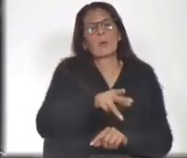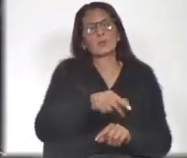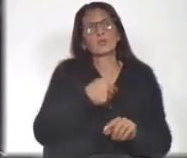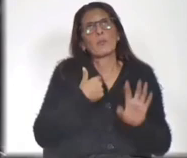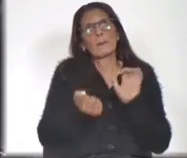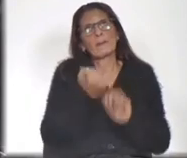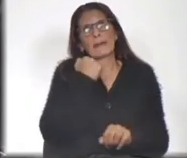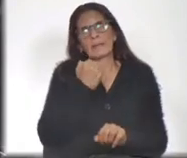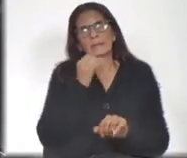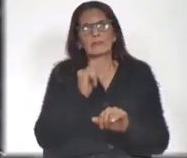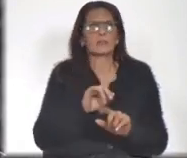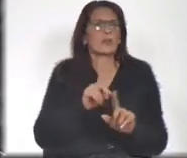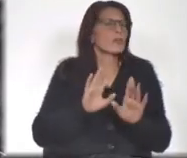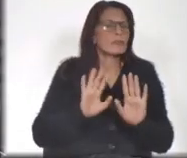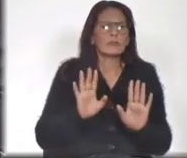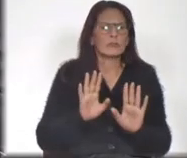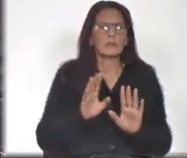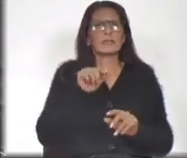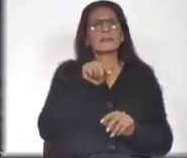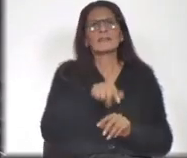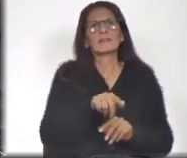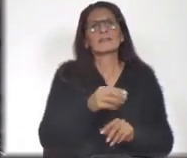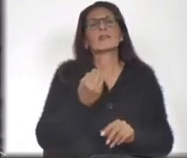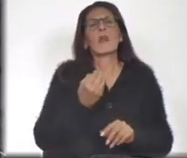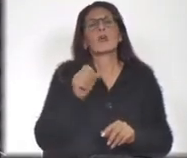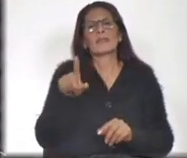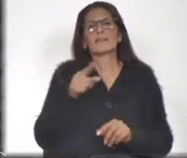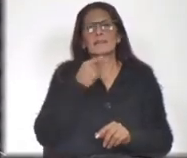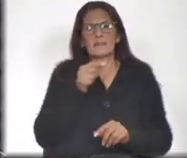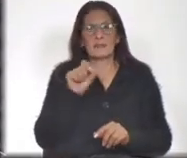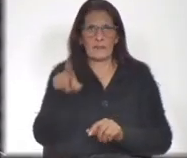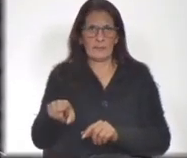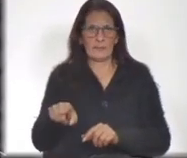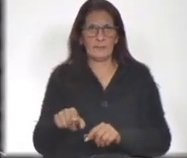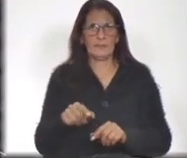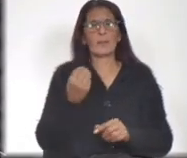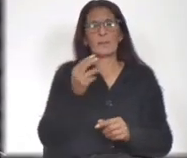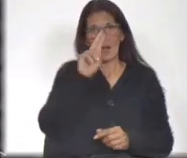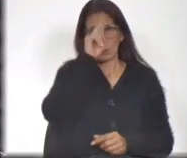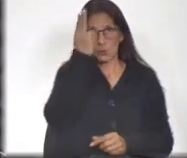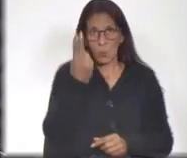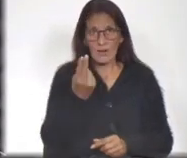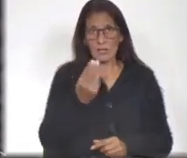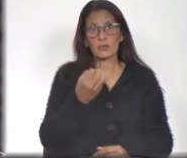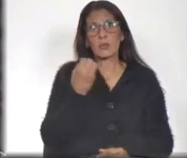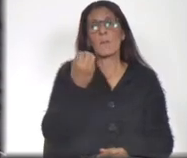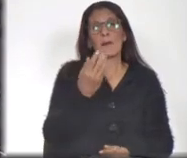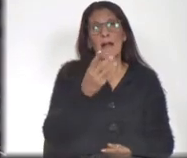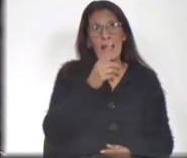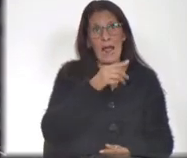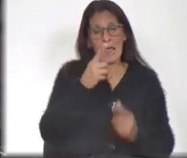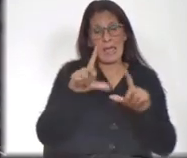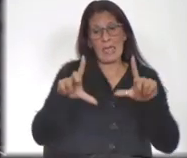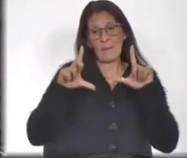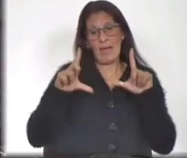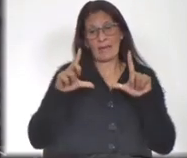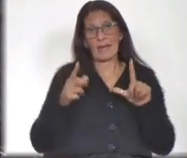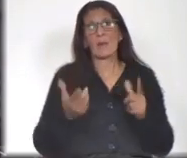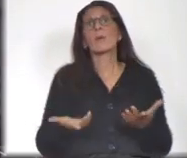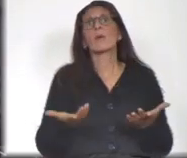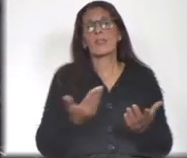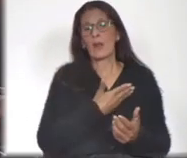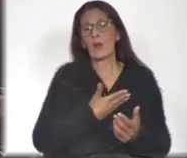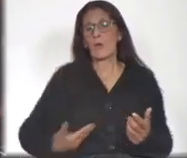arrepiento o no. Es esa manifestación de inconveniencia, entonces. ¿Para quién es? ¿Para los uruguayos, para el pueblo o para la imagen simplemente